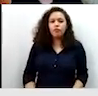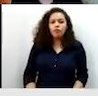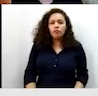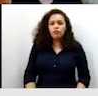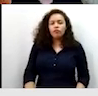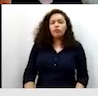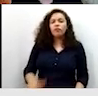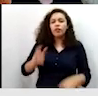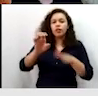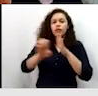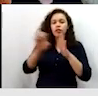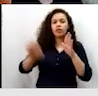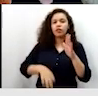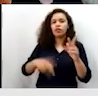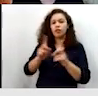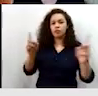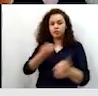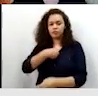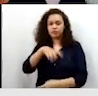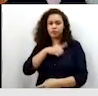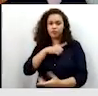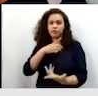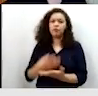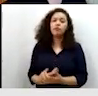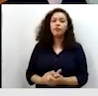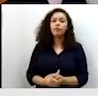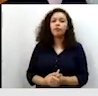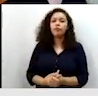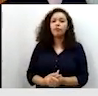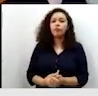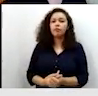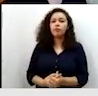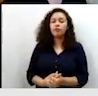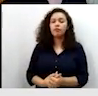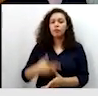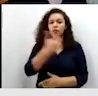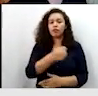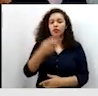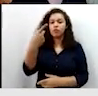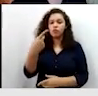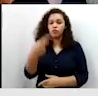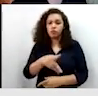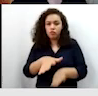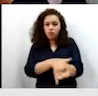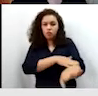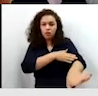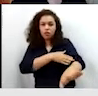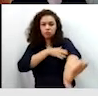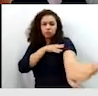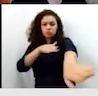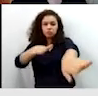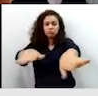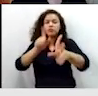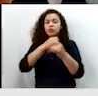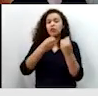Otros ejemplos de la sana distancia, pues mantener la distancia es lo de cada quien lo de su brazo, igual a la hora de